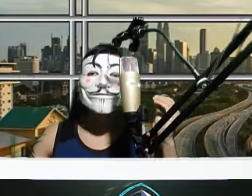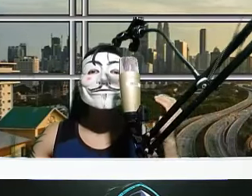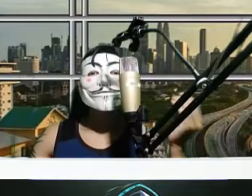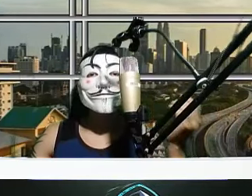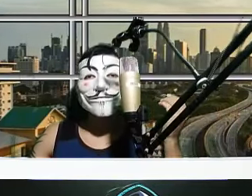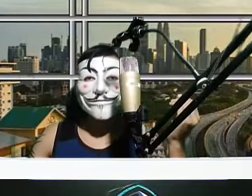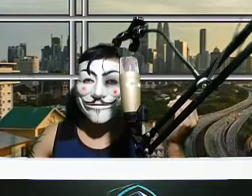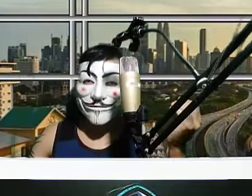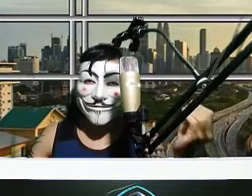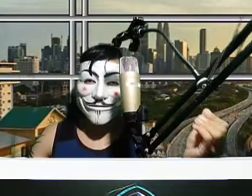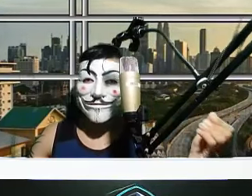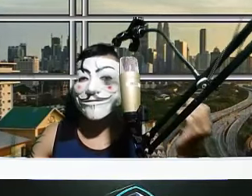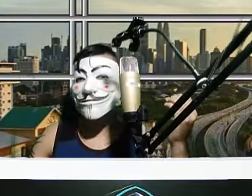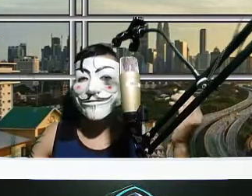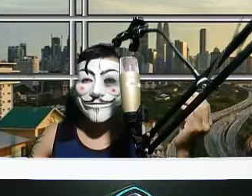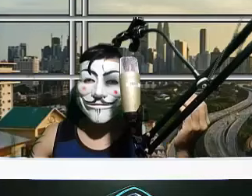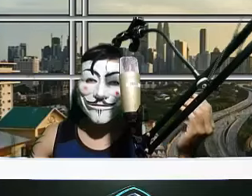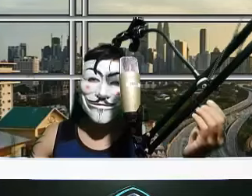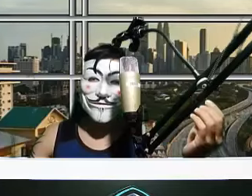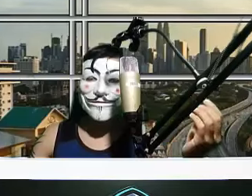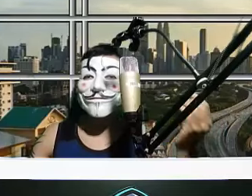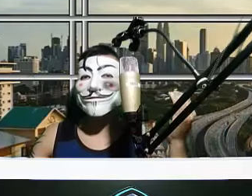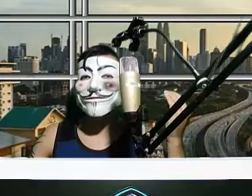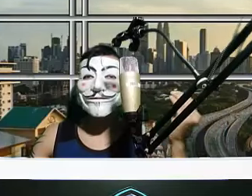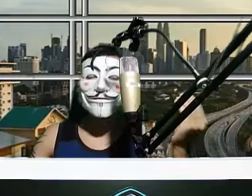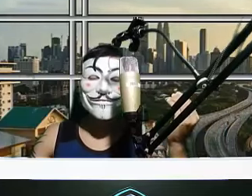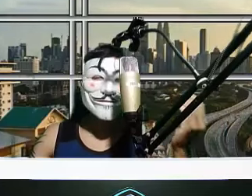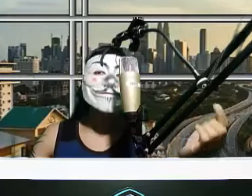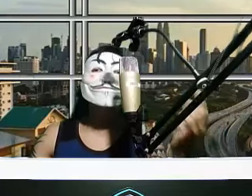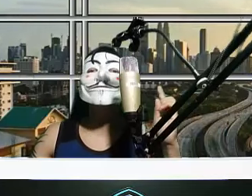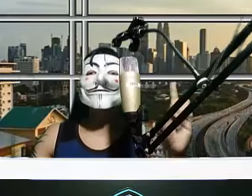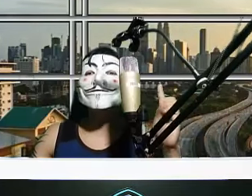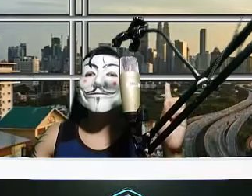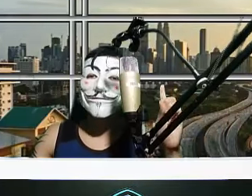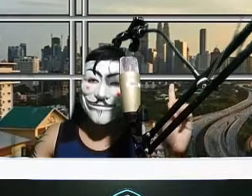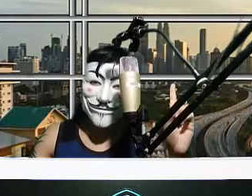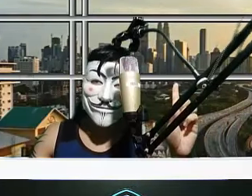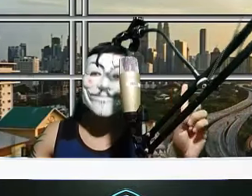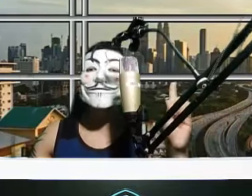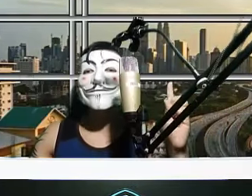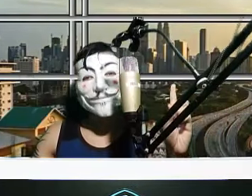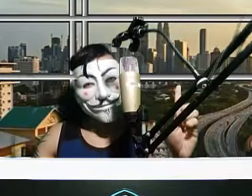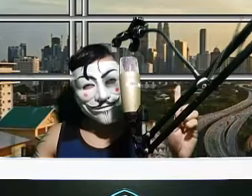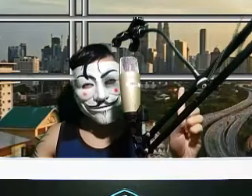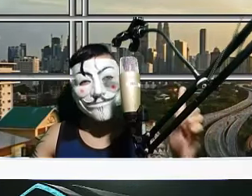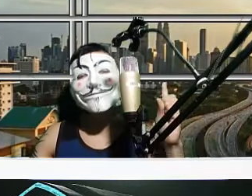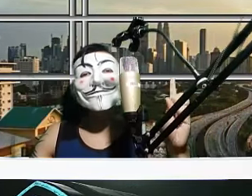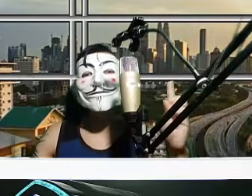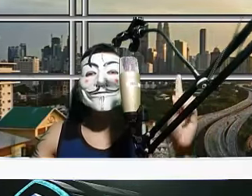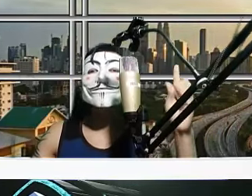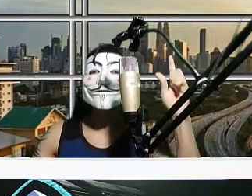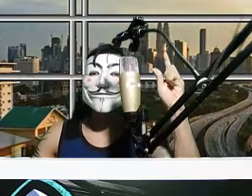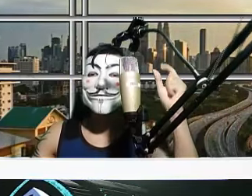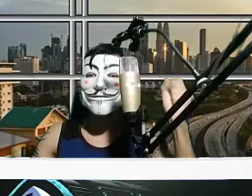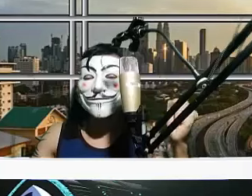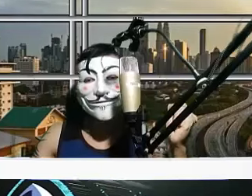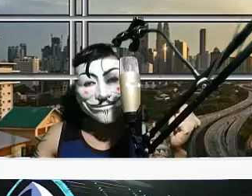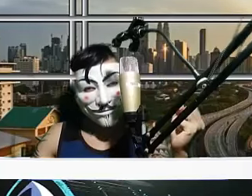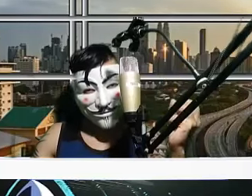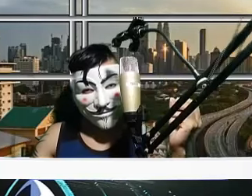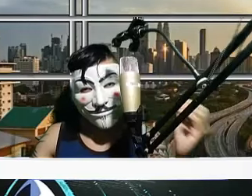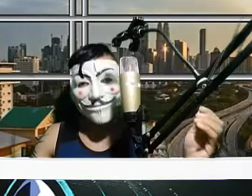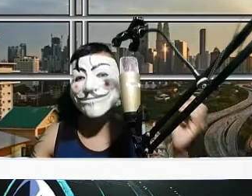lado no podían entrar en pocas palabras señores eso era una verdadera vergüenza eso era una